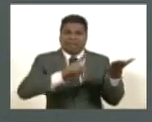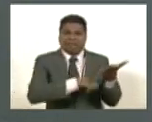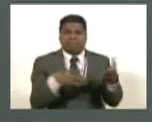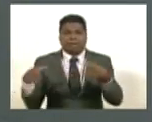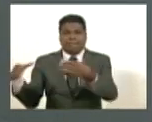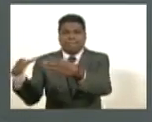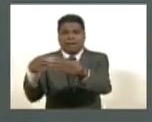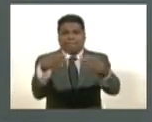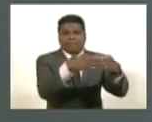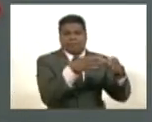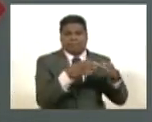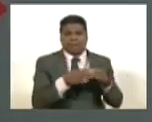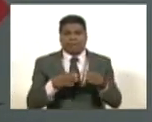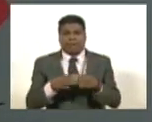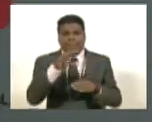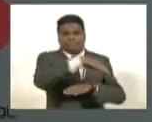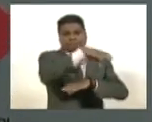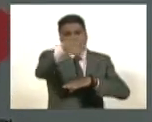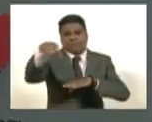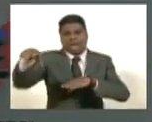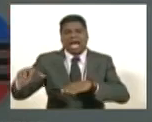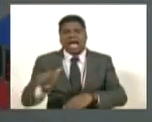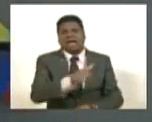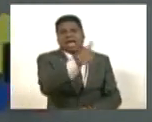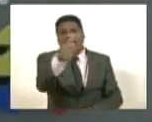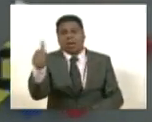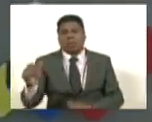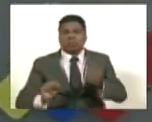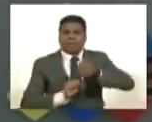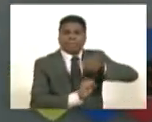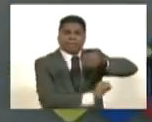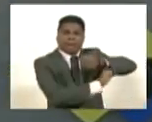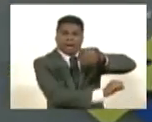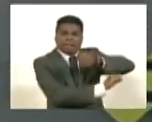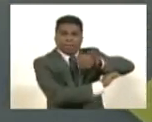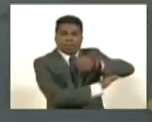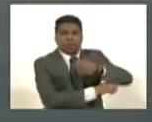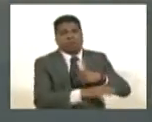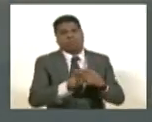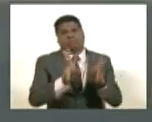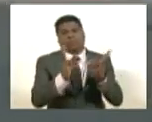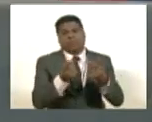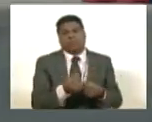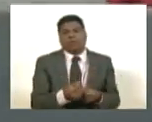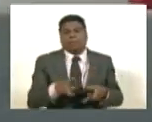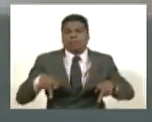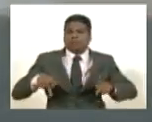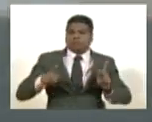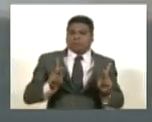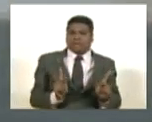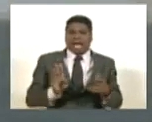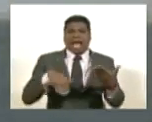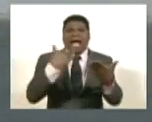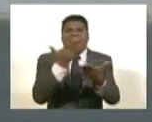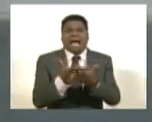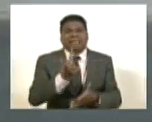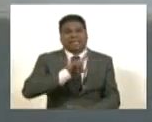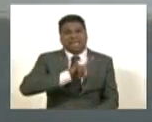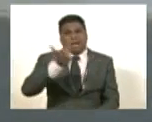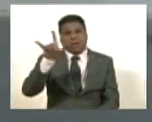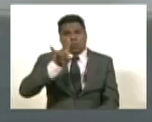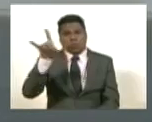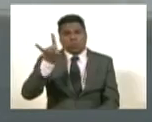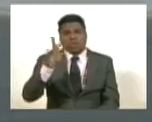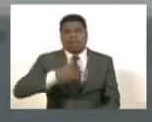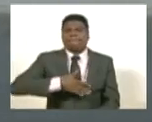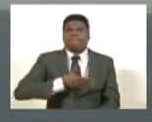sector que respaldan cada una de las postulaciones y para las cuales estamos dando la posibilidad hasta el día lunes